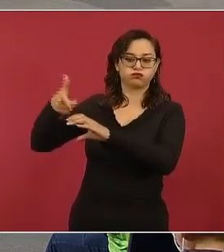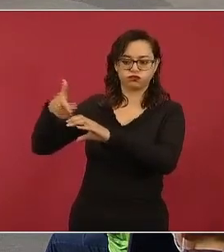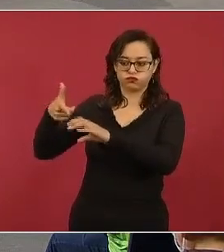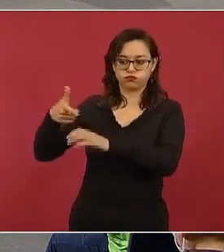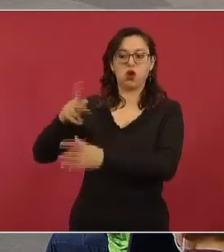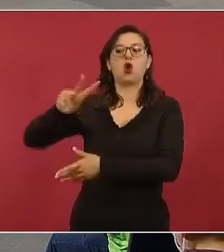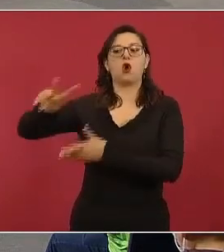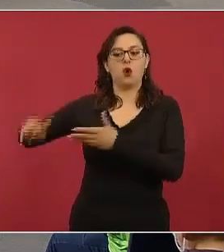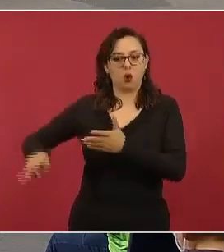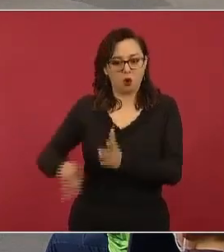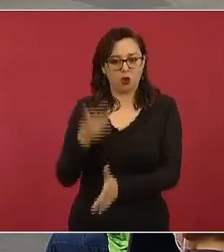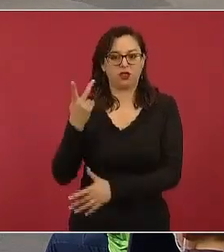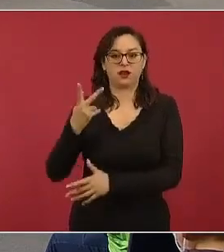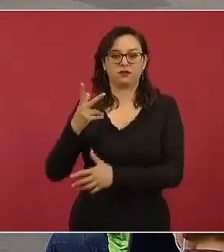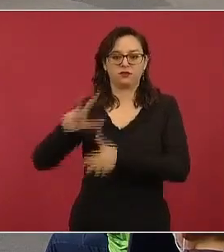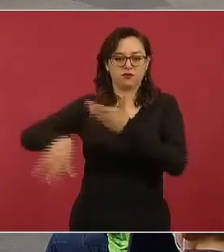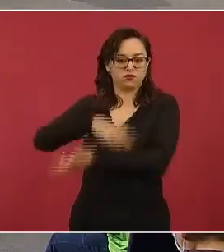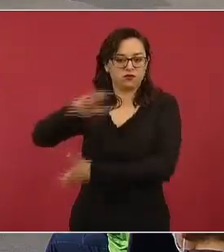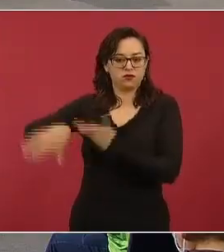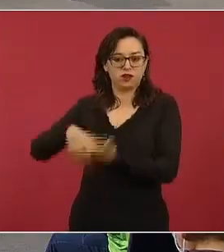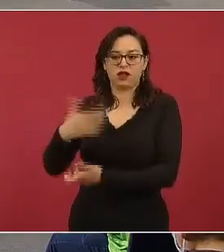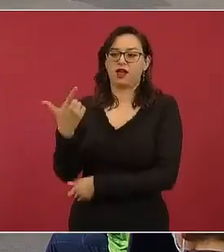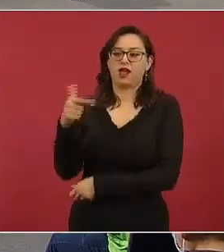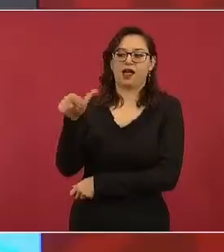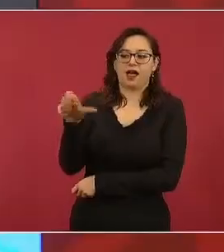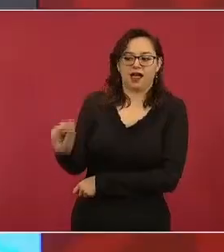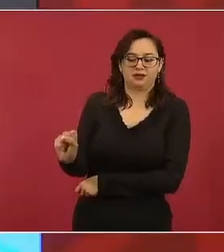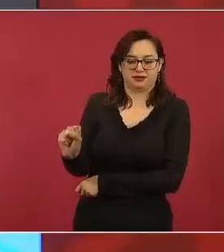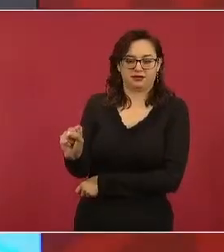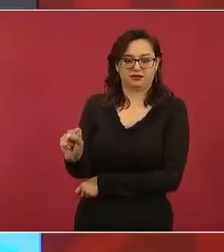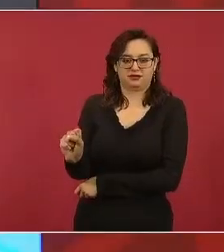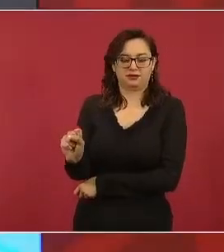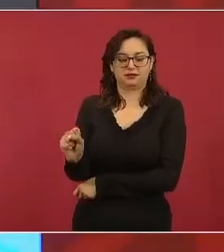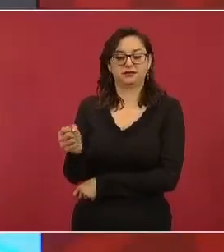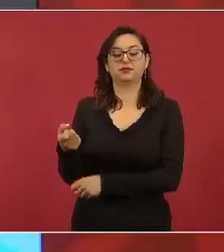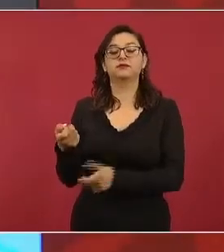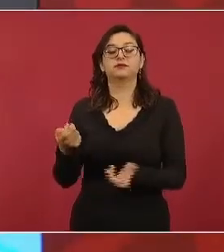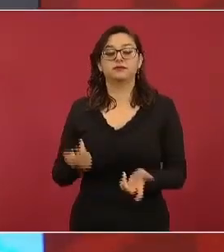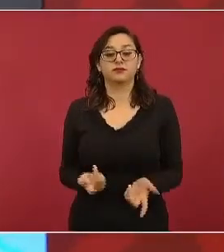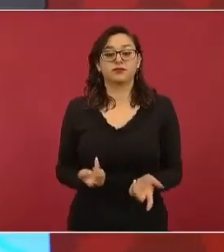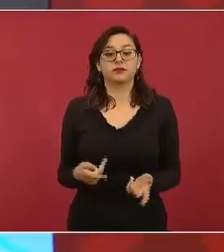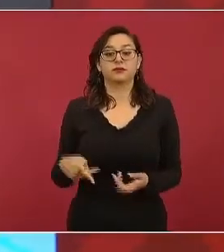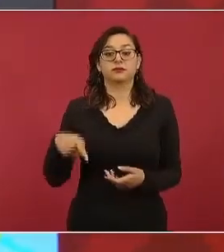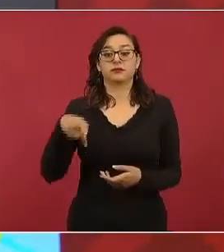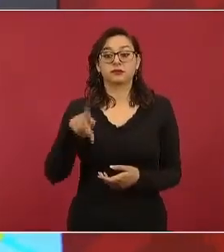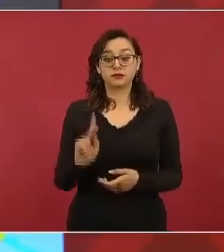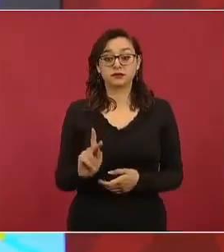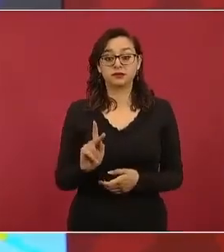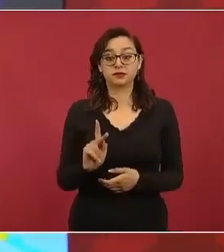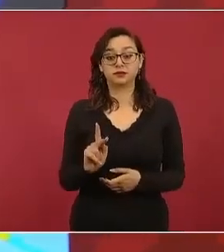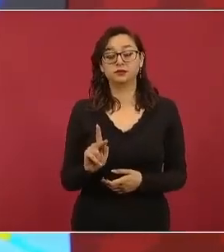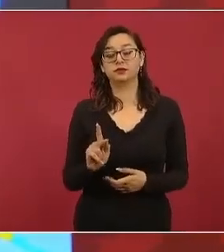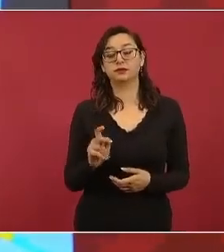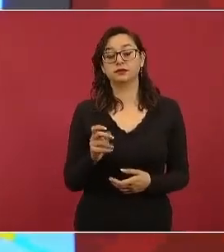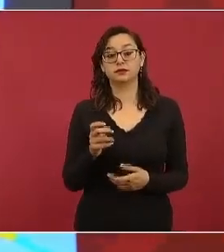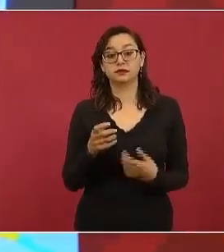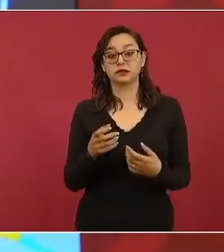vuelve ya a ser utilizado. Pero esos procesos